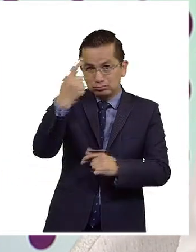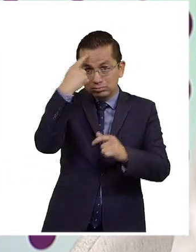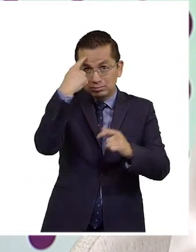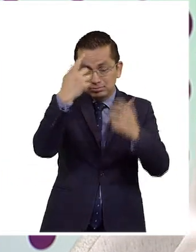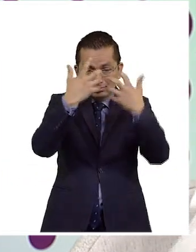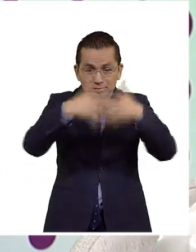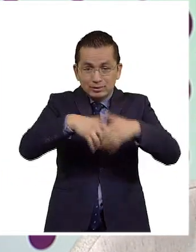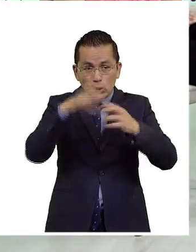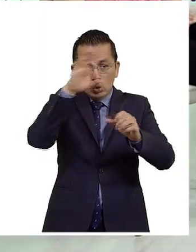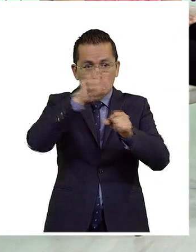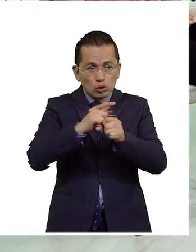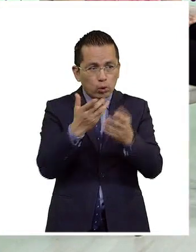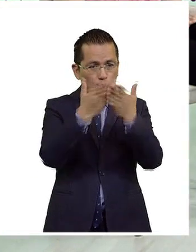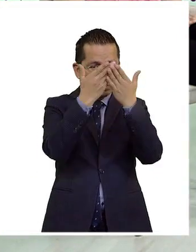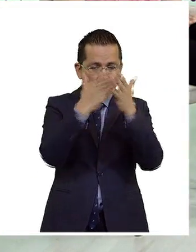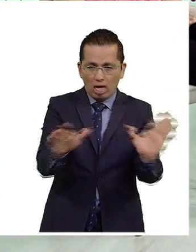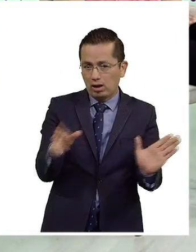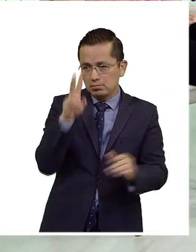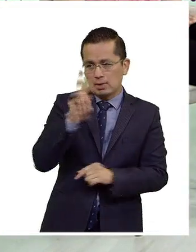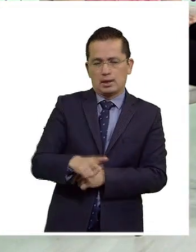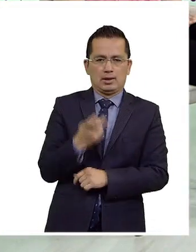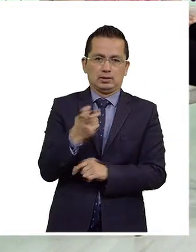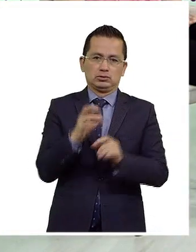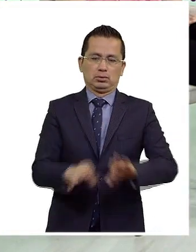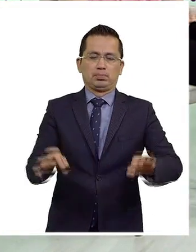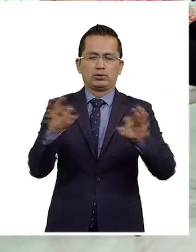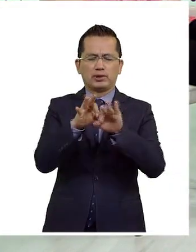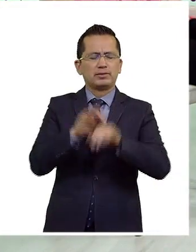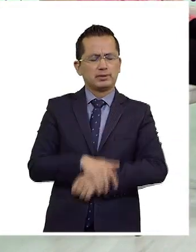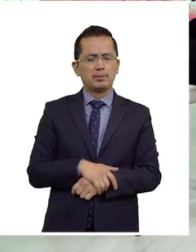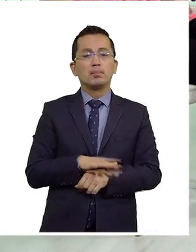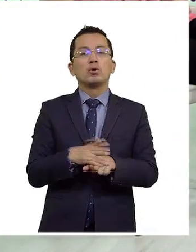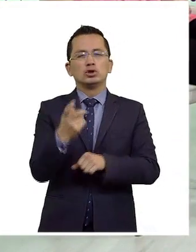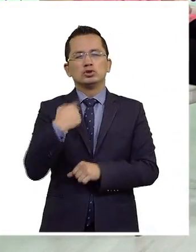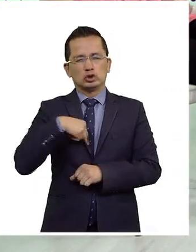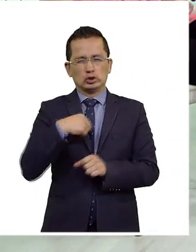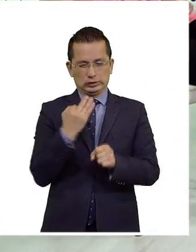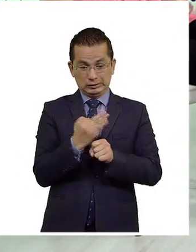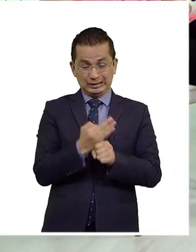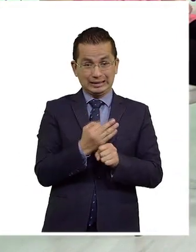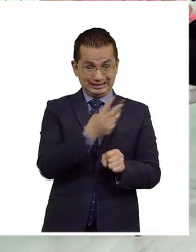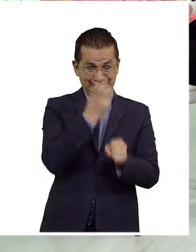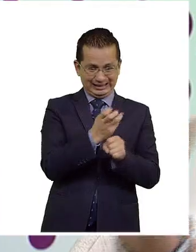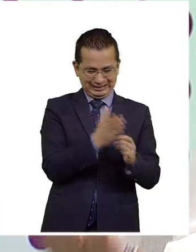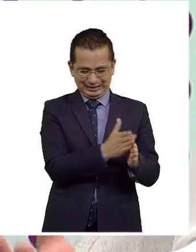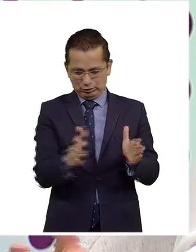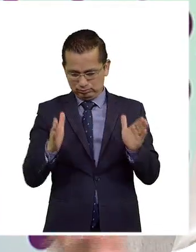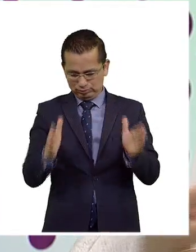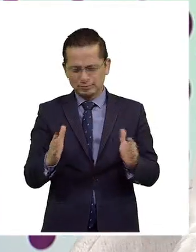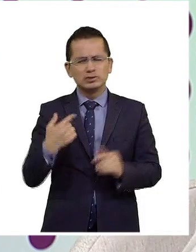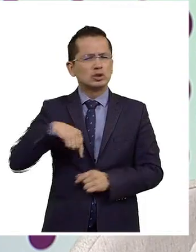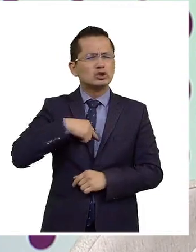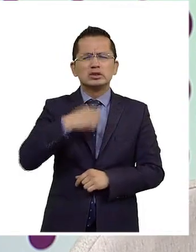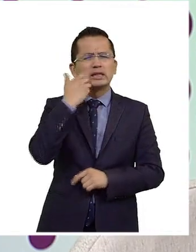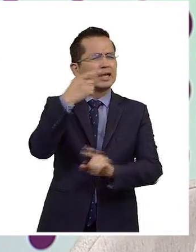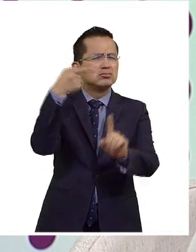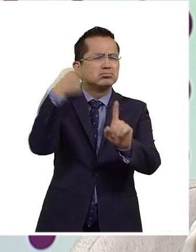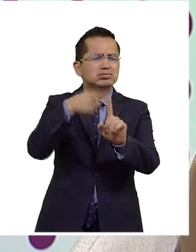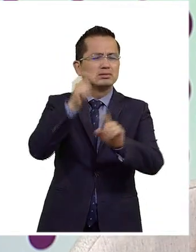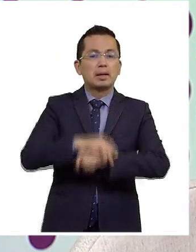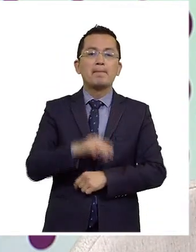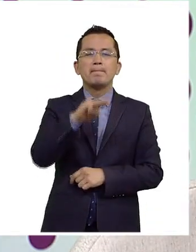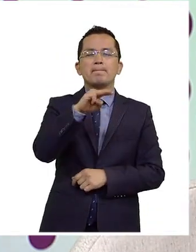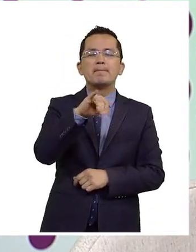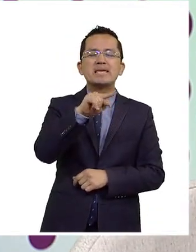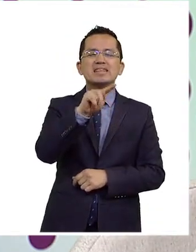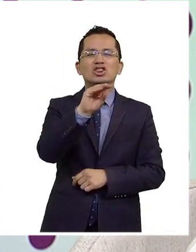Sí. Entonces, eso es muy importante. Y justo queríamos hablar en este bloque, el último ya, sobre los mitos y las leyendas